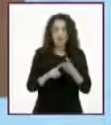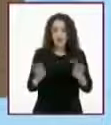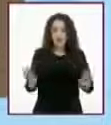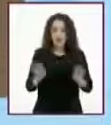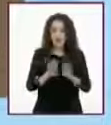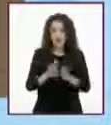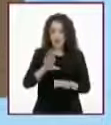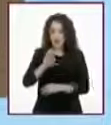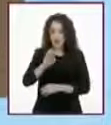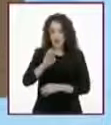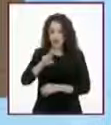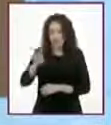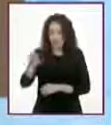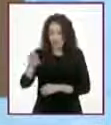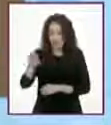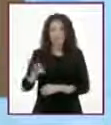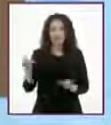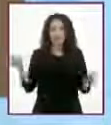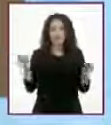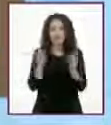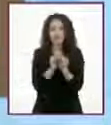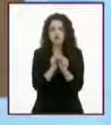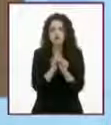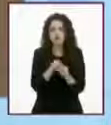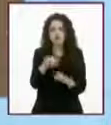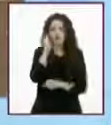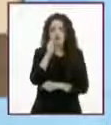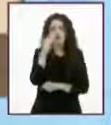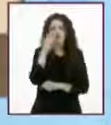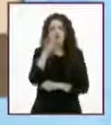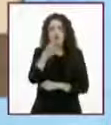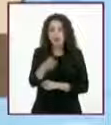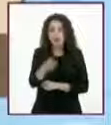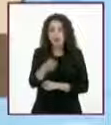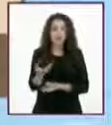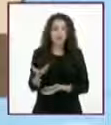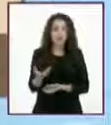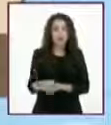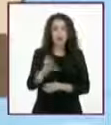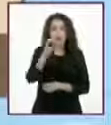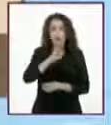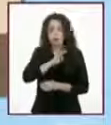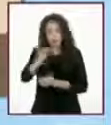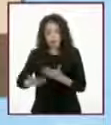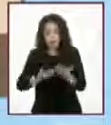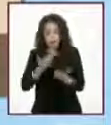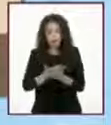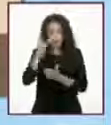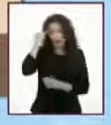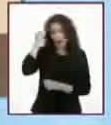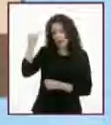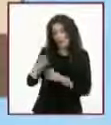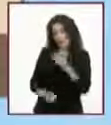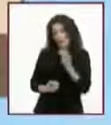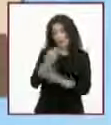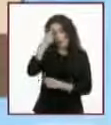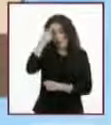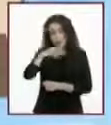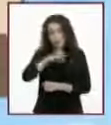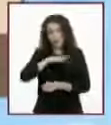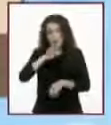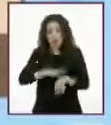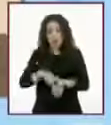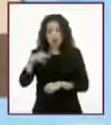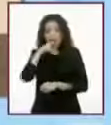tu documento reafirmando tu idea principal. Puedes promover nuevas ideas que ayuden a agilizar procesos, resolver